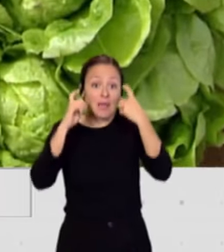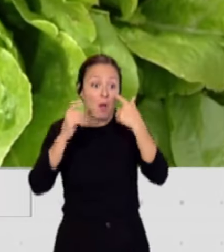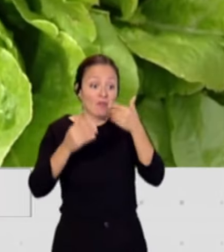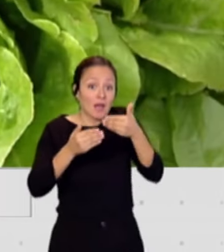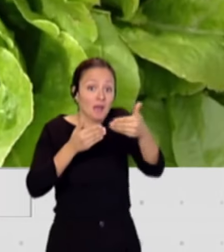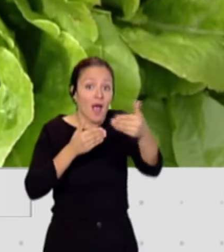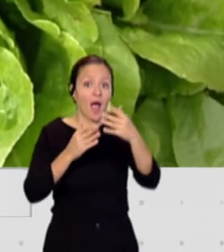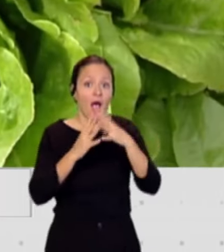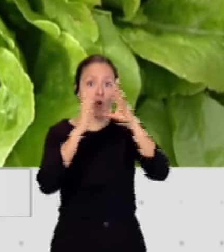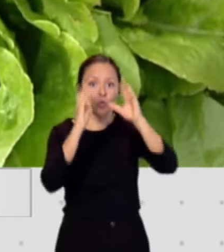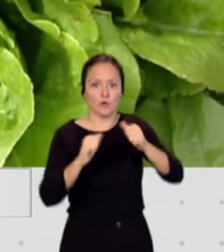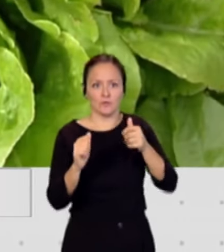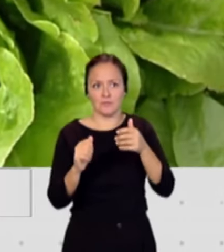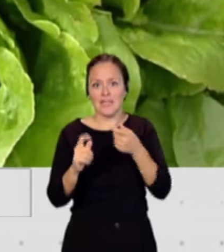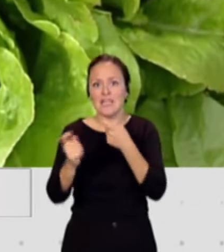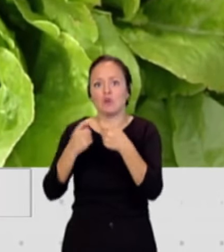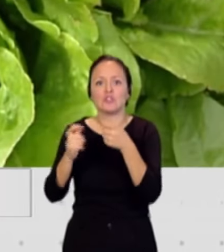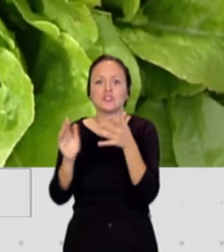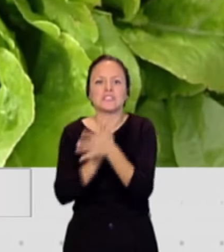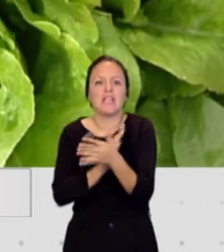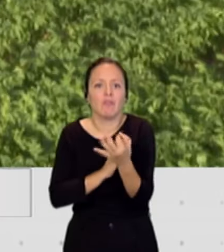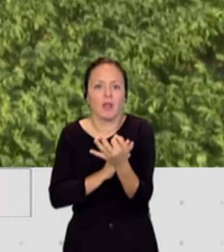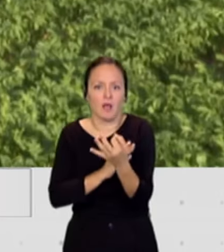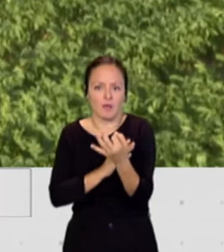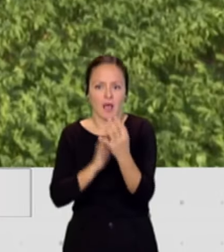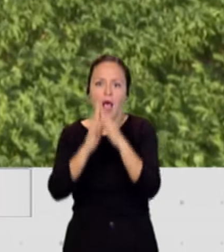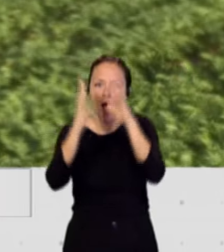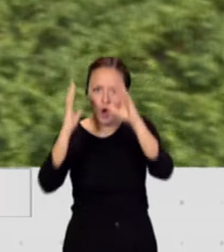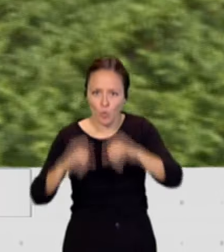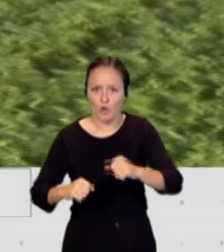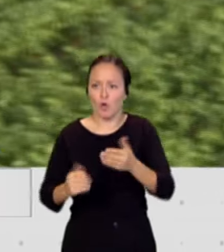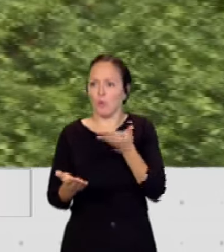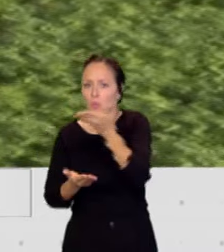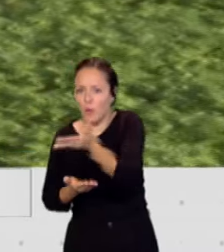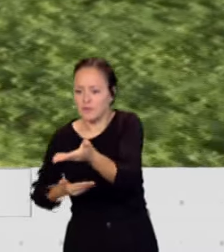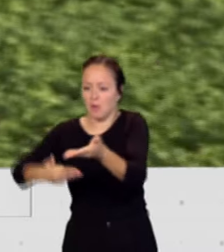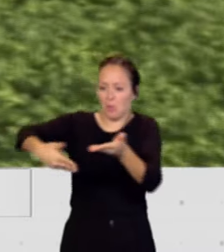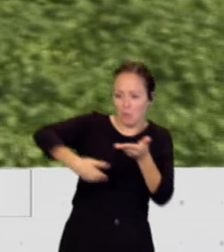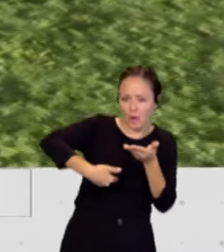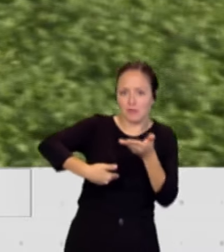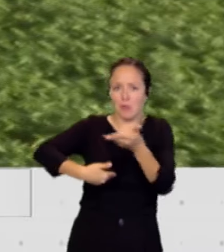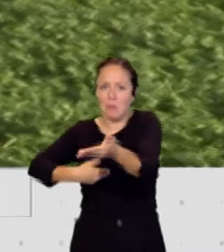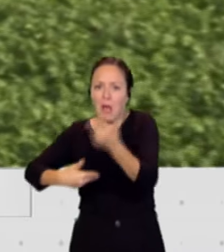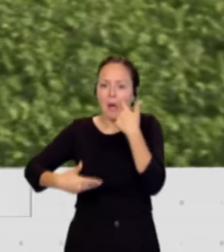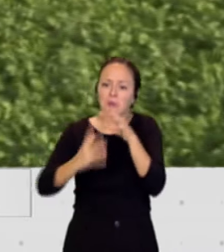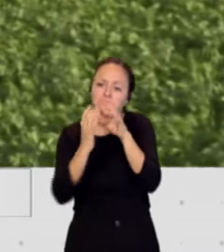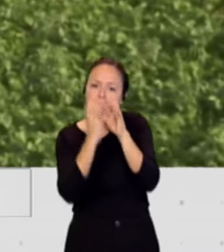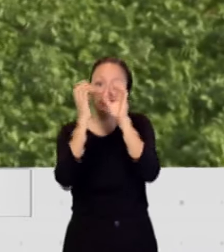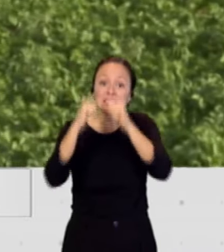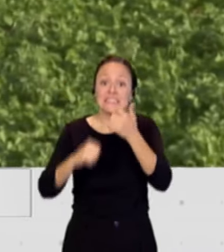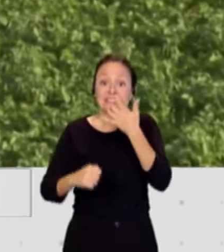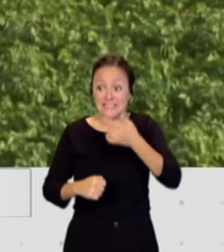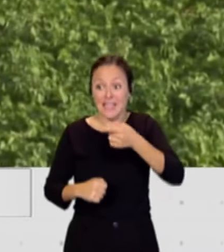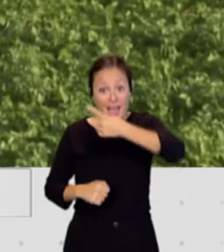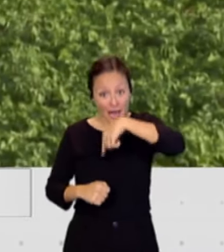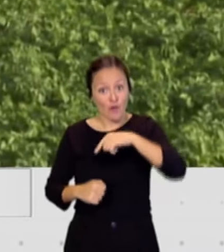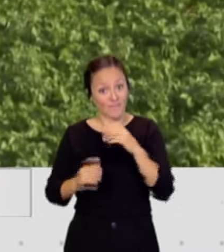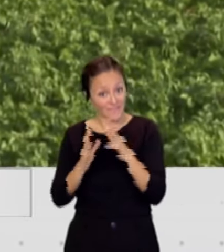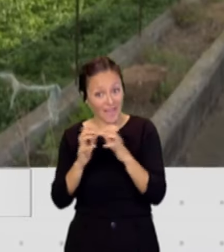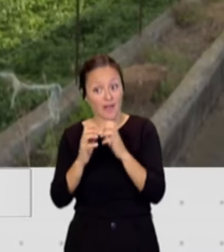negociación es llegar a un acuerdo unas propuestas unas contrapropuesta y llegar a un acuerdo si hay voluntad de negociar que es lo importante y